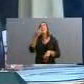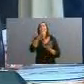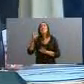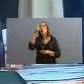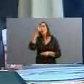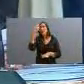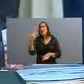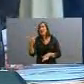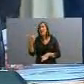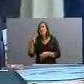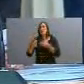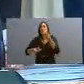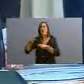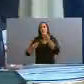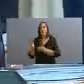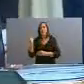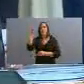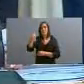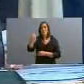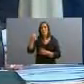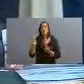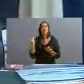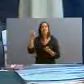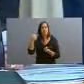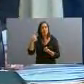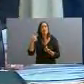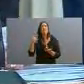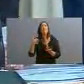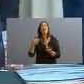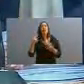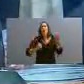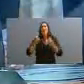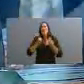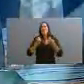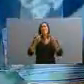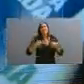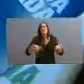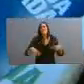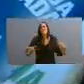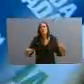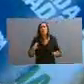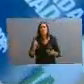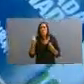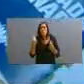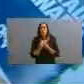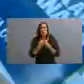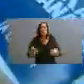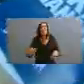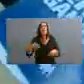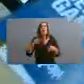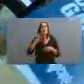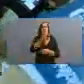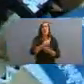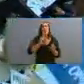623 en variación presupuestaria, en fin, vehículos, muchísima inversión, movilidad aérea,